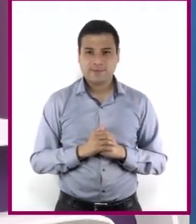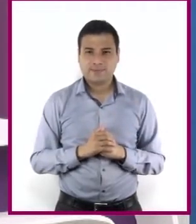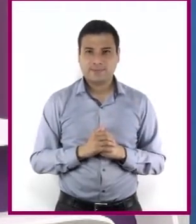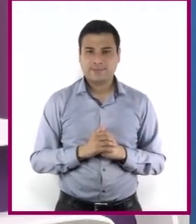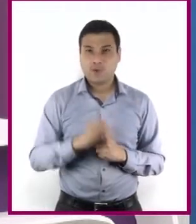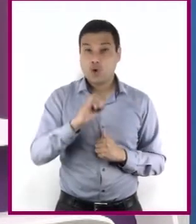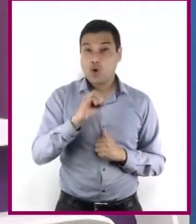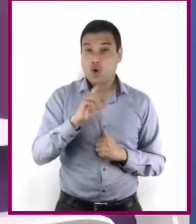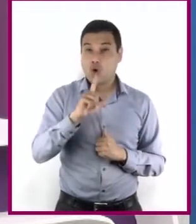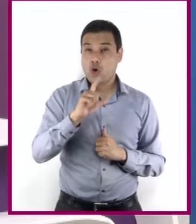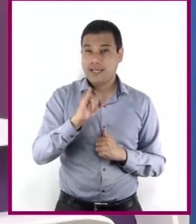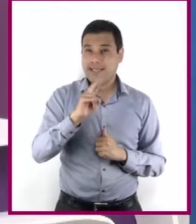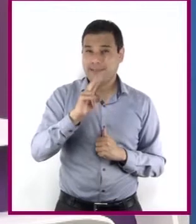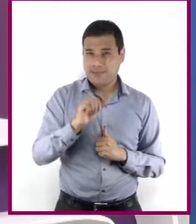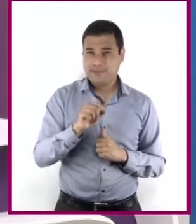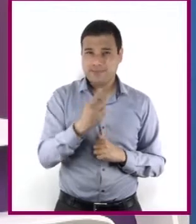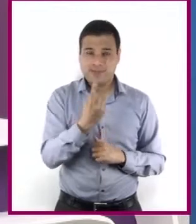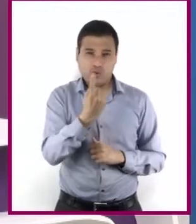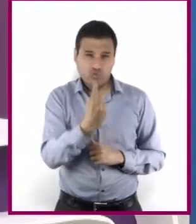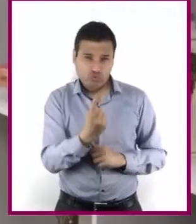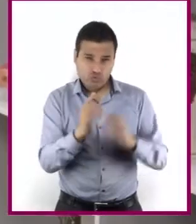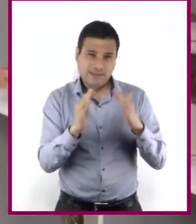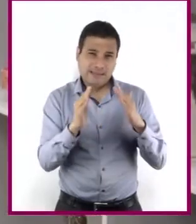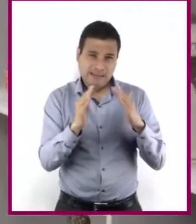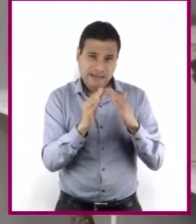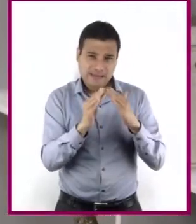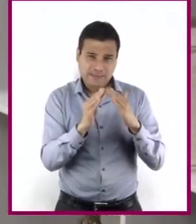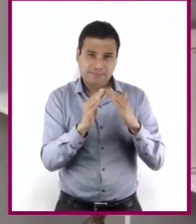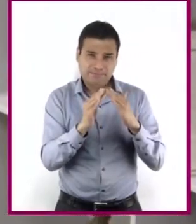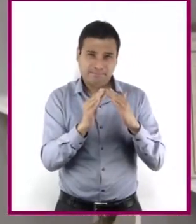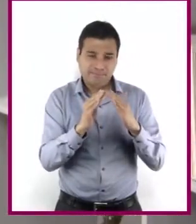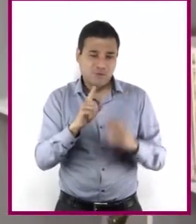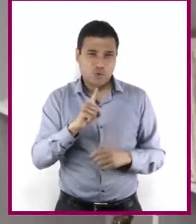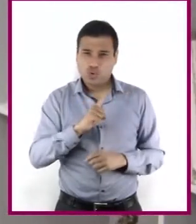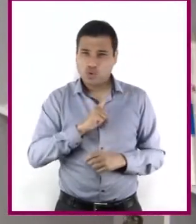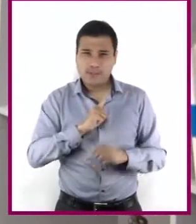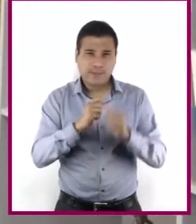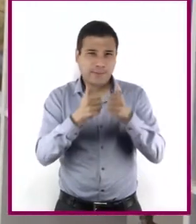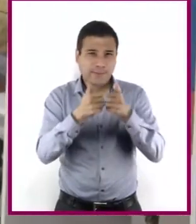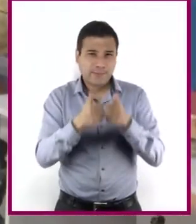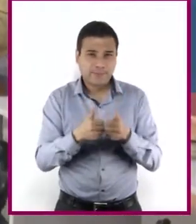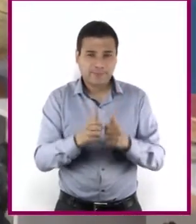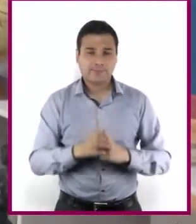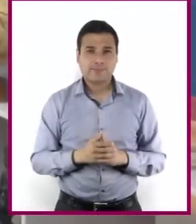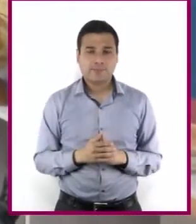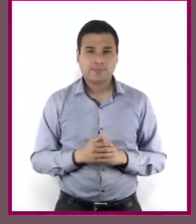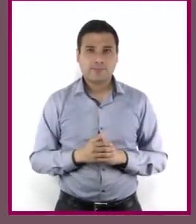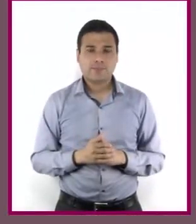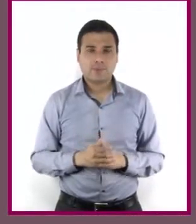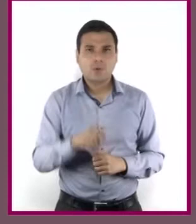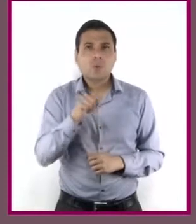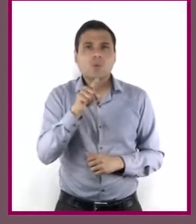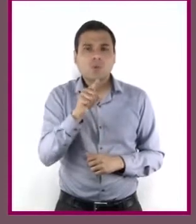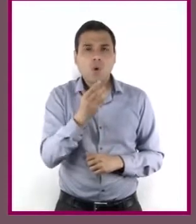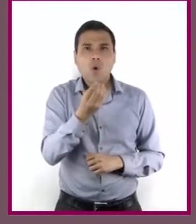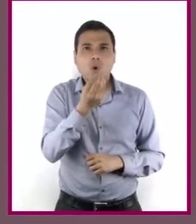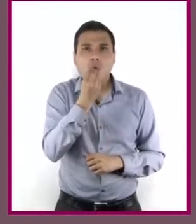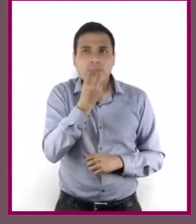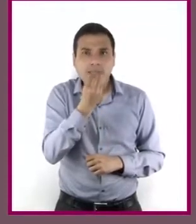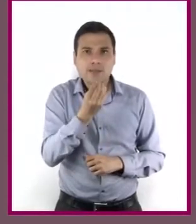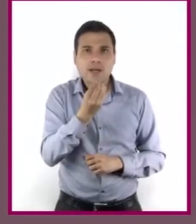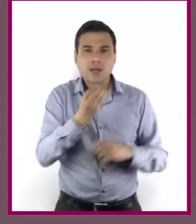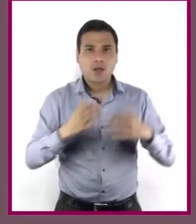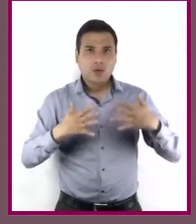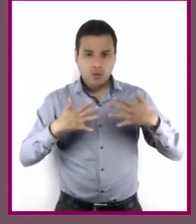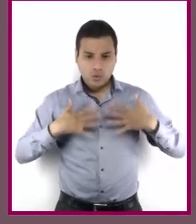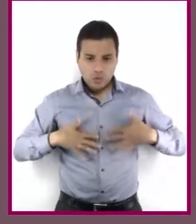se quedó sola cuando arrestaron a Winnie. ¿Cómo ibas a obtener comida, comprar ropa